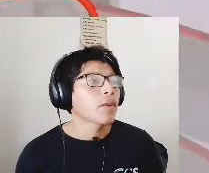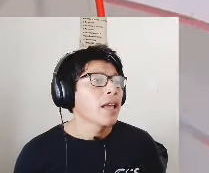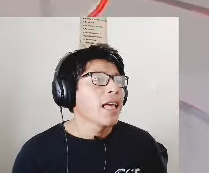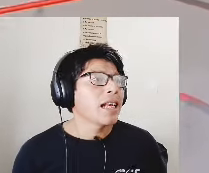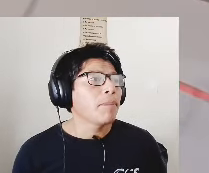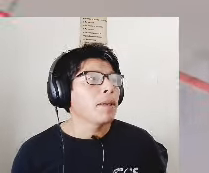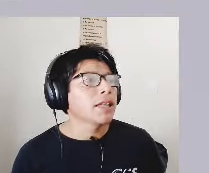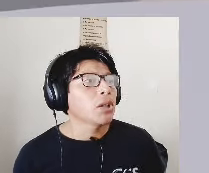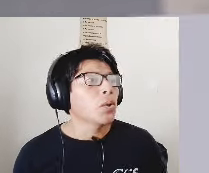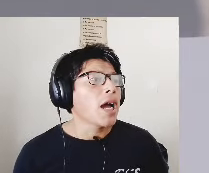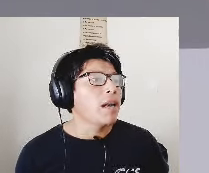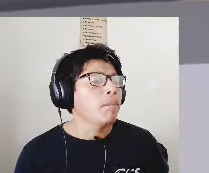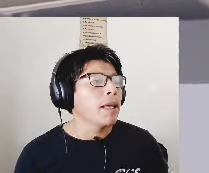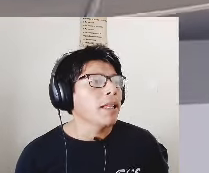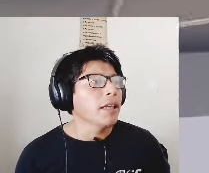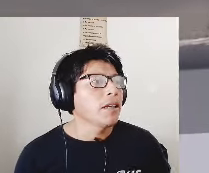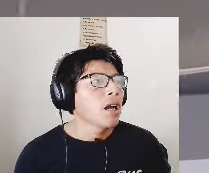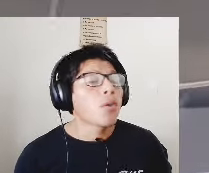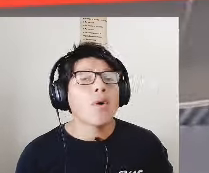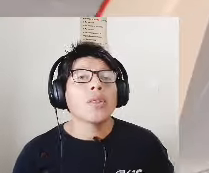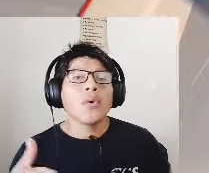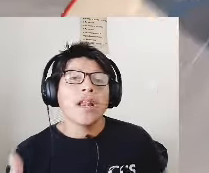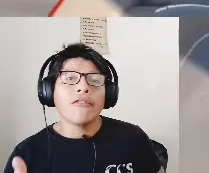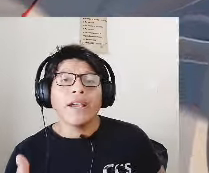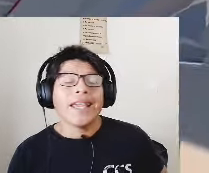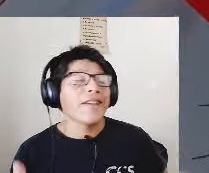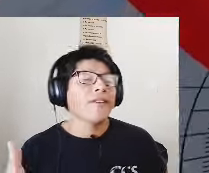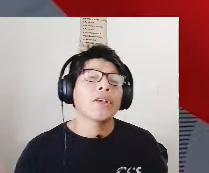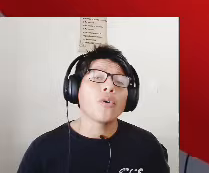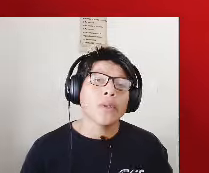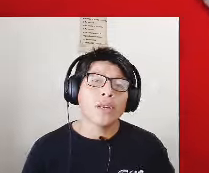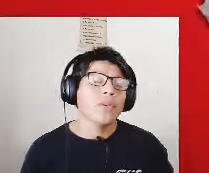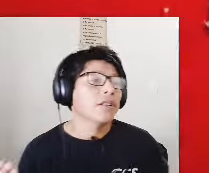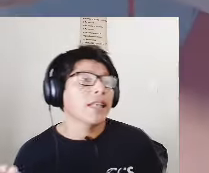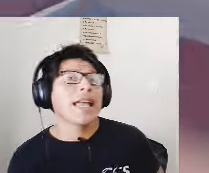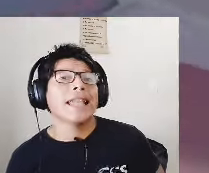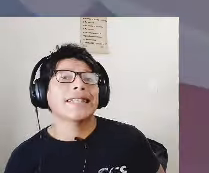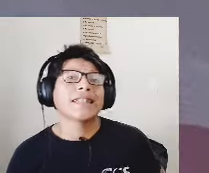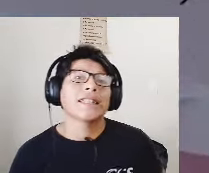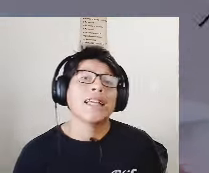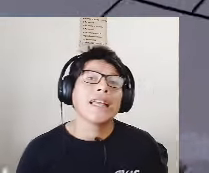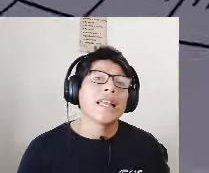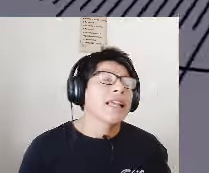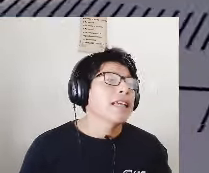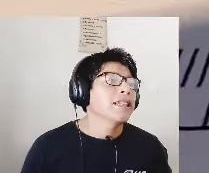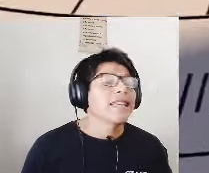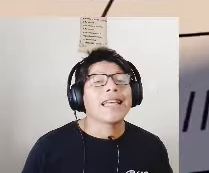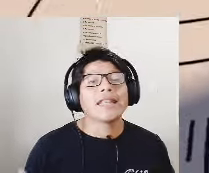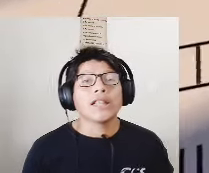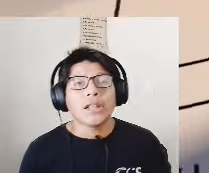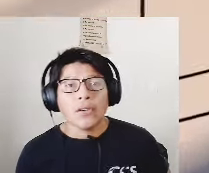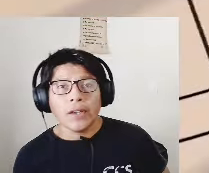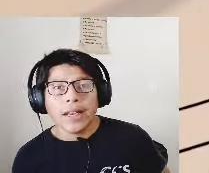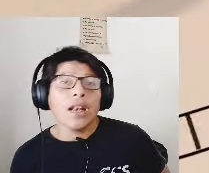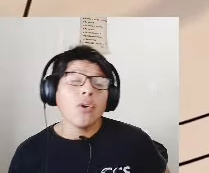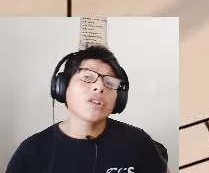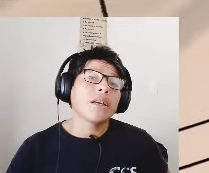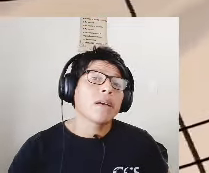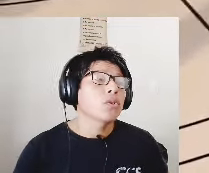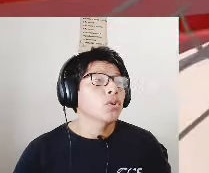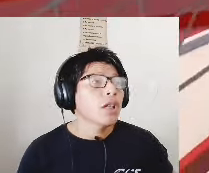Obrador representó al PRD cuando él fue jefe de gobierno de la extinta Distrito